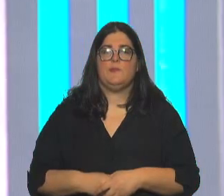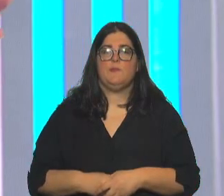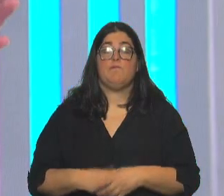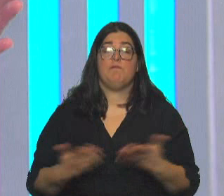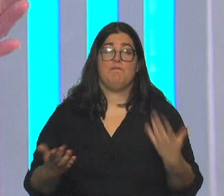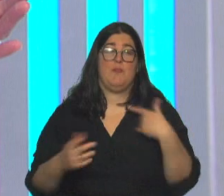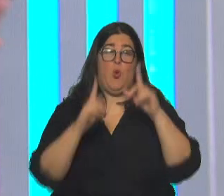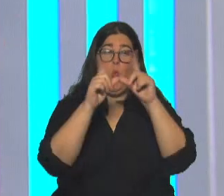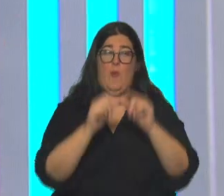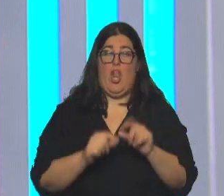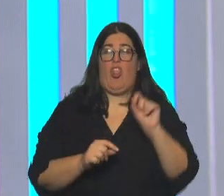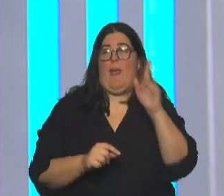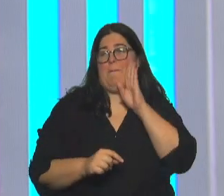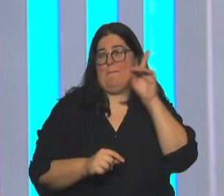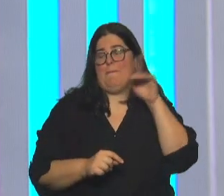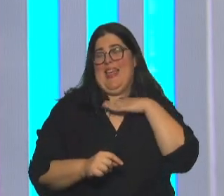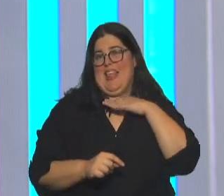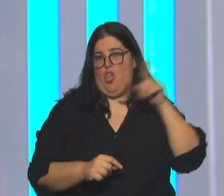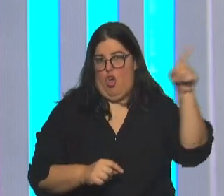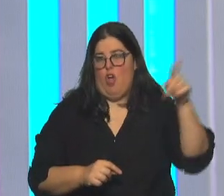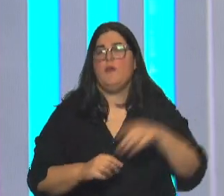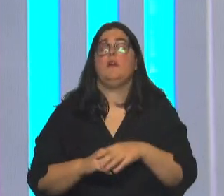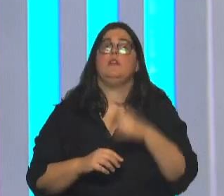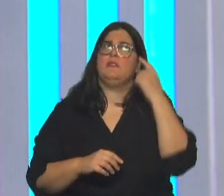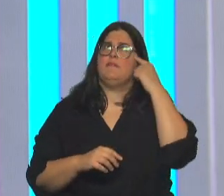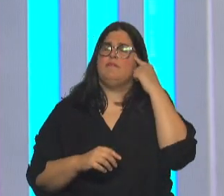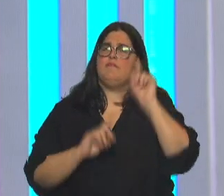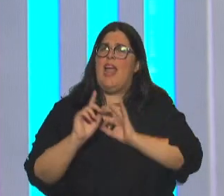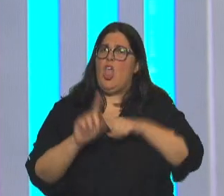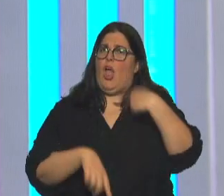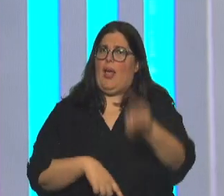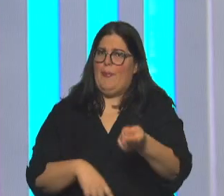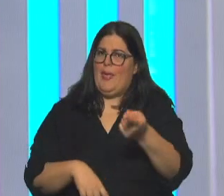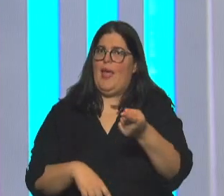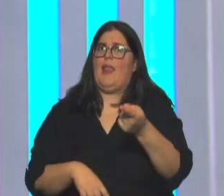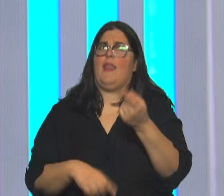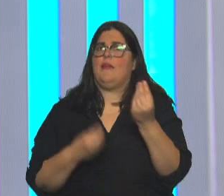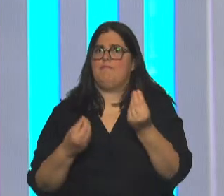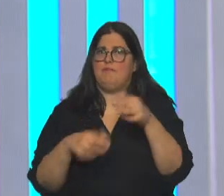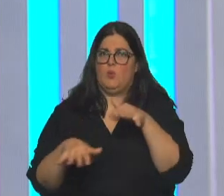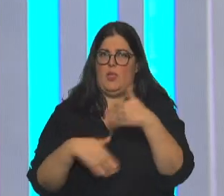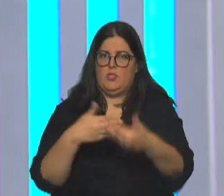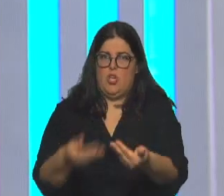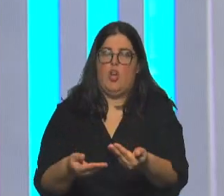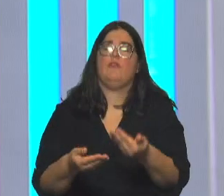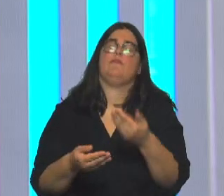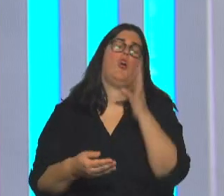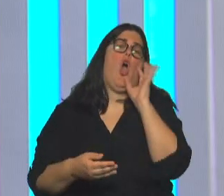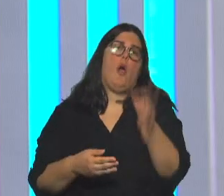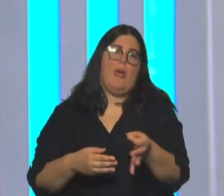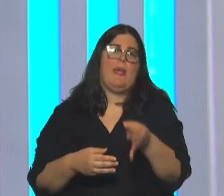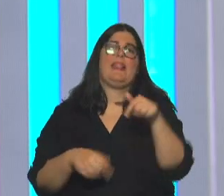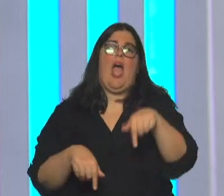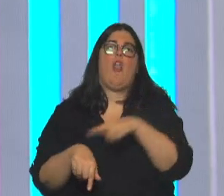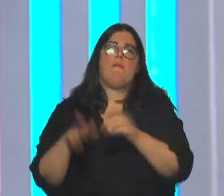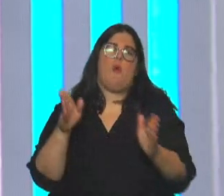Bien, aquí los números de México que se piensa pensar en el año que viene, el 2024, pero mientras tanto, lógicamente, un